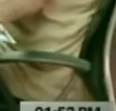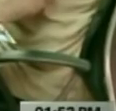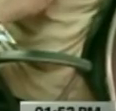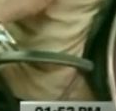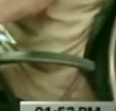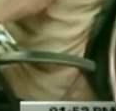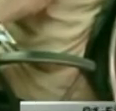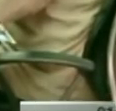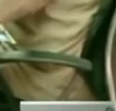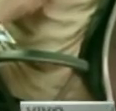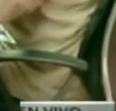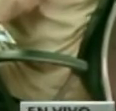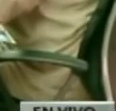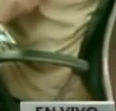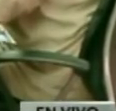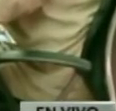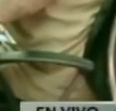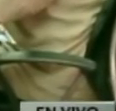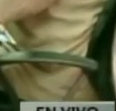trabajaron ellos dos. Los Omares.